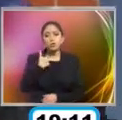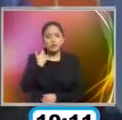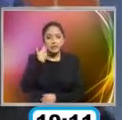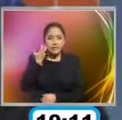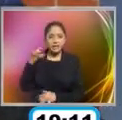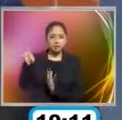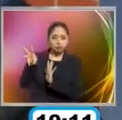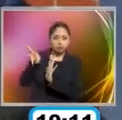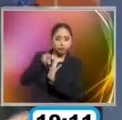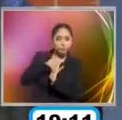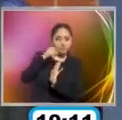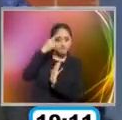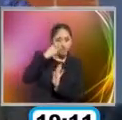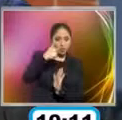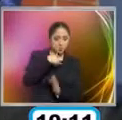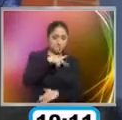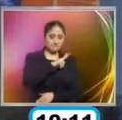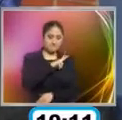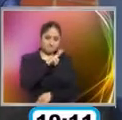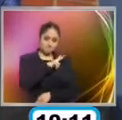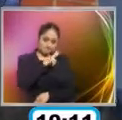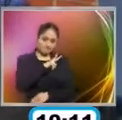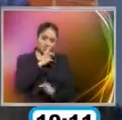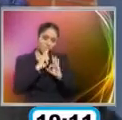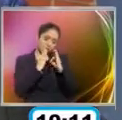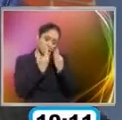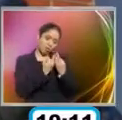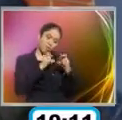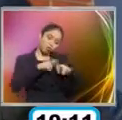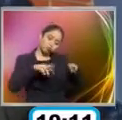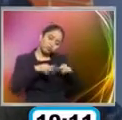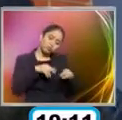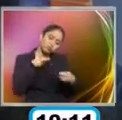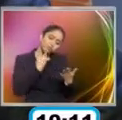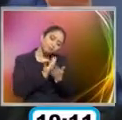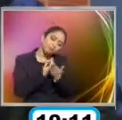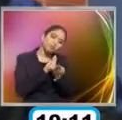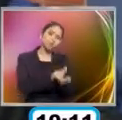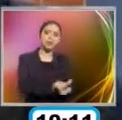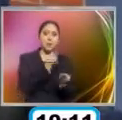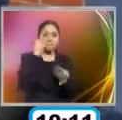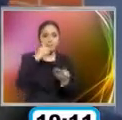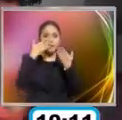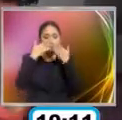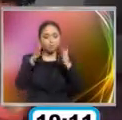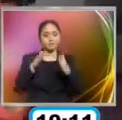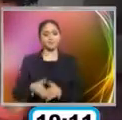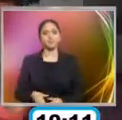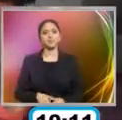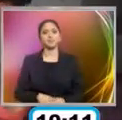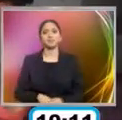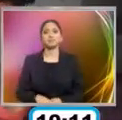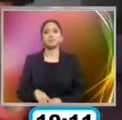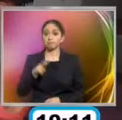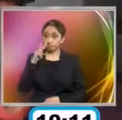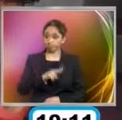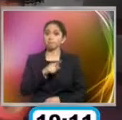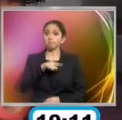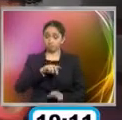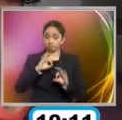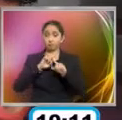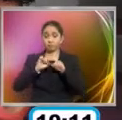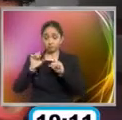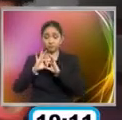vuelta para adaptarlo a nuestro estilo, que le hacía falta a lo mejor para que fuera un tema más como nuestro. Claro, y sin duda lo hicieron.